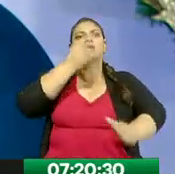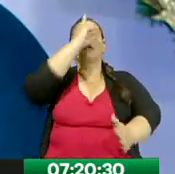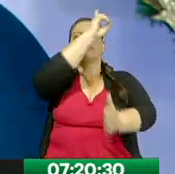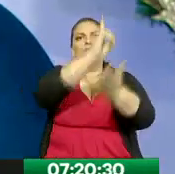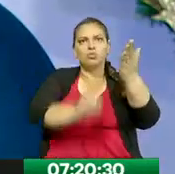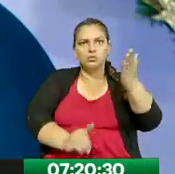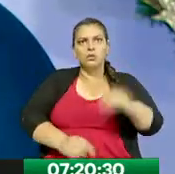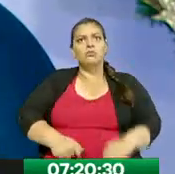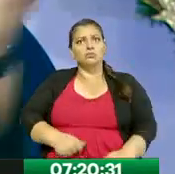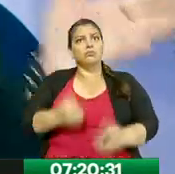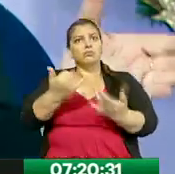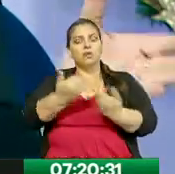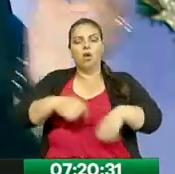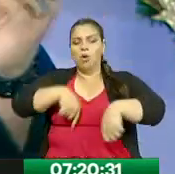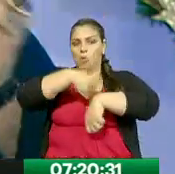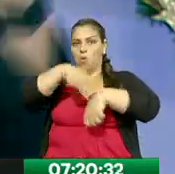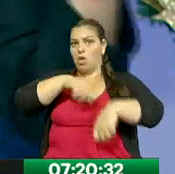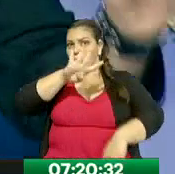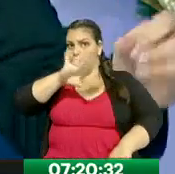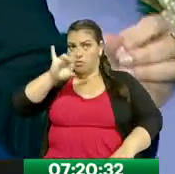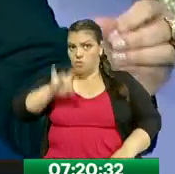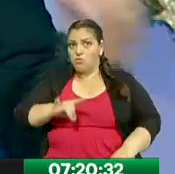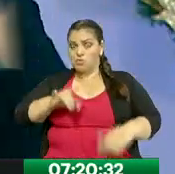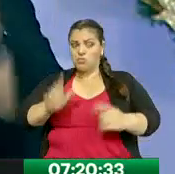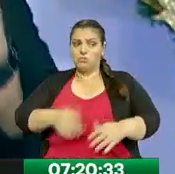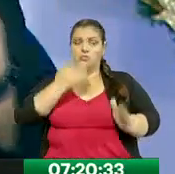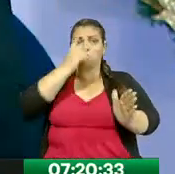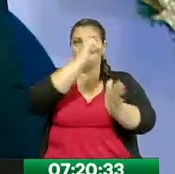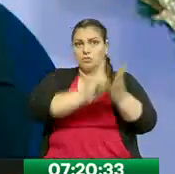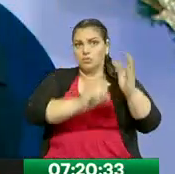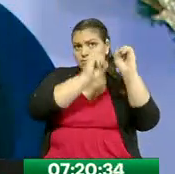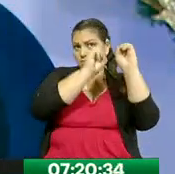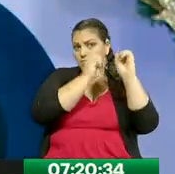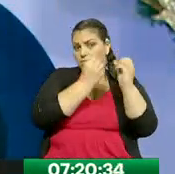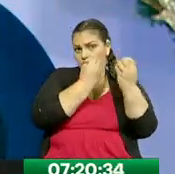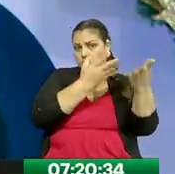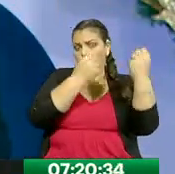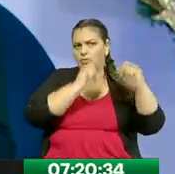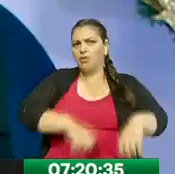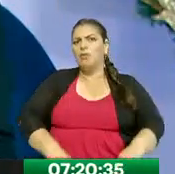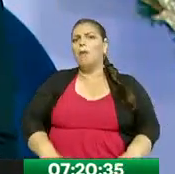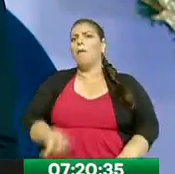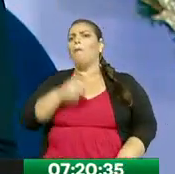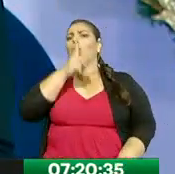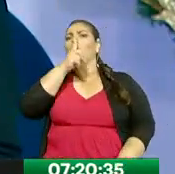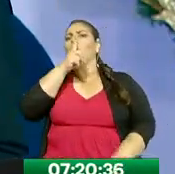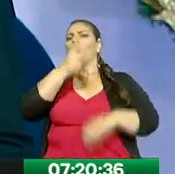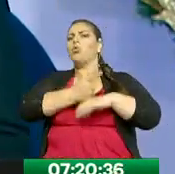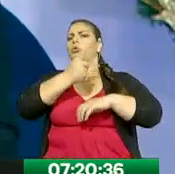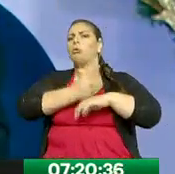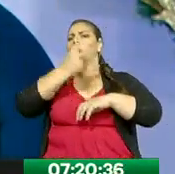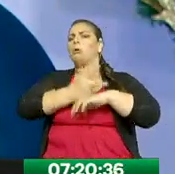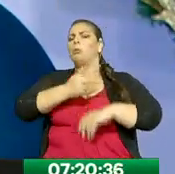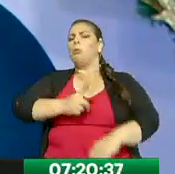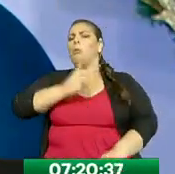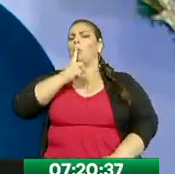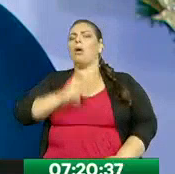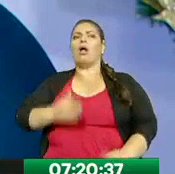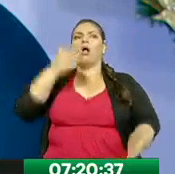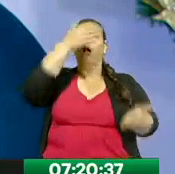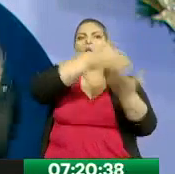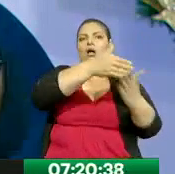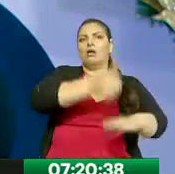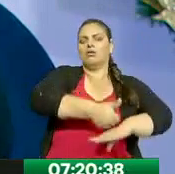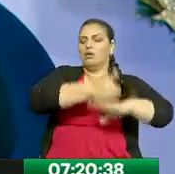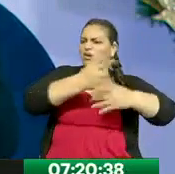va a tener una sanción. Ahora, esto quiere decir, es importante explicarle a la gente que la persona que pone la denuncia no necesariamente tiene que seguir todo el